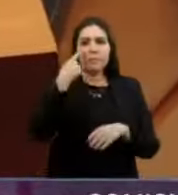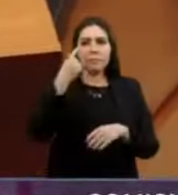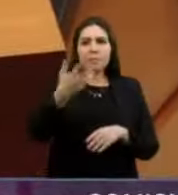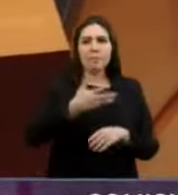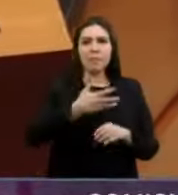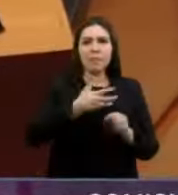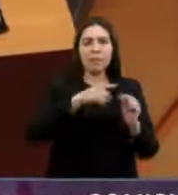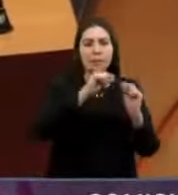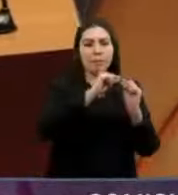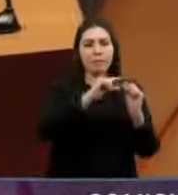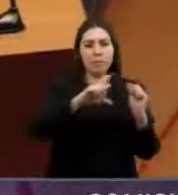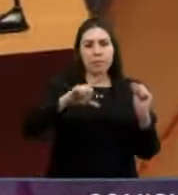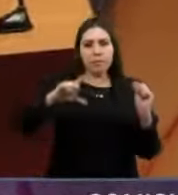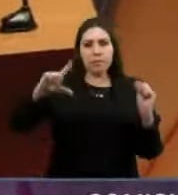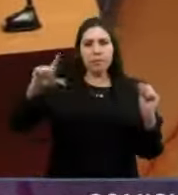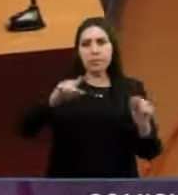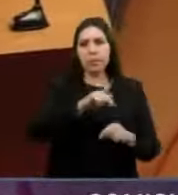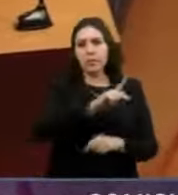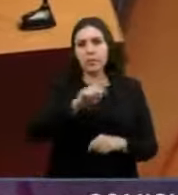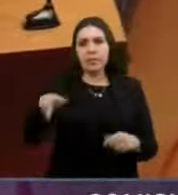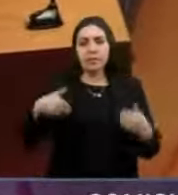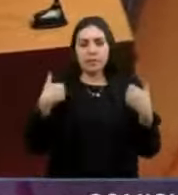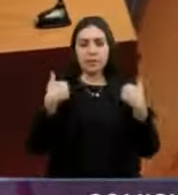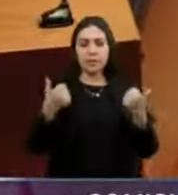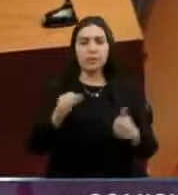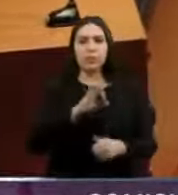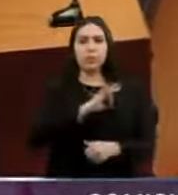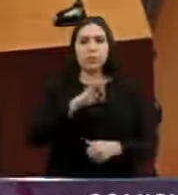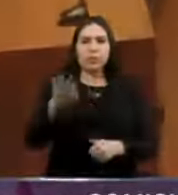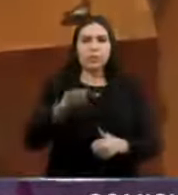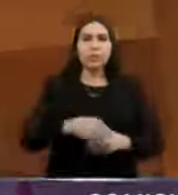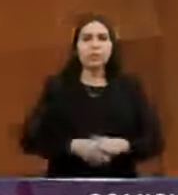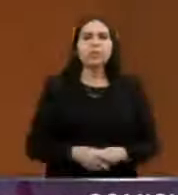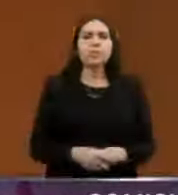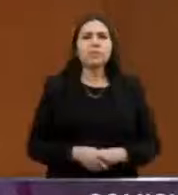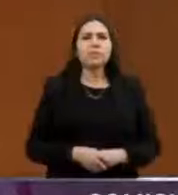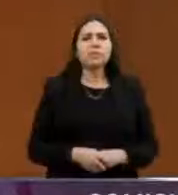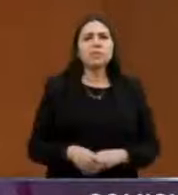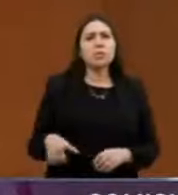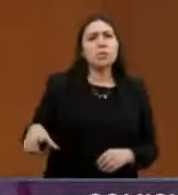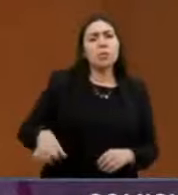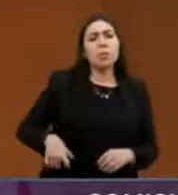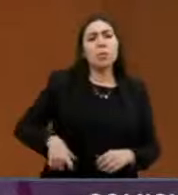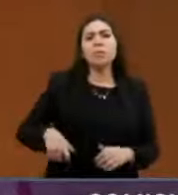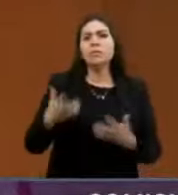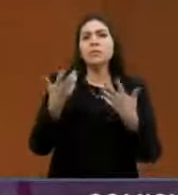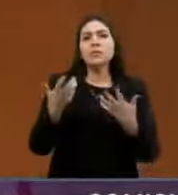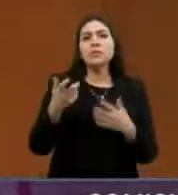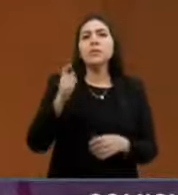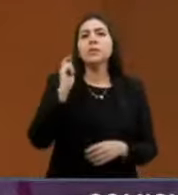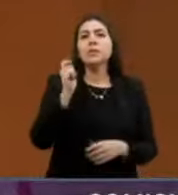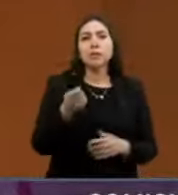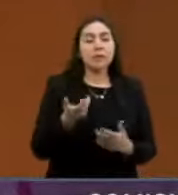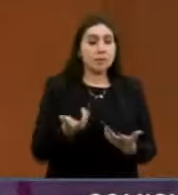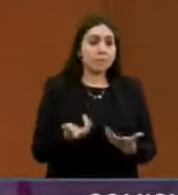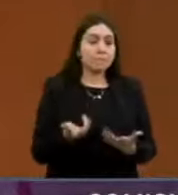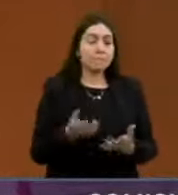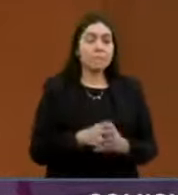podamos entenderlo. ¿Qué quiere el gobierno? El gobierno